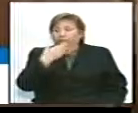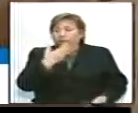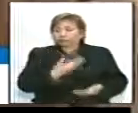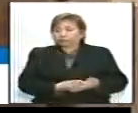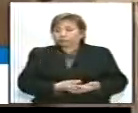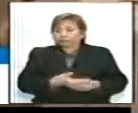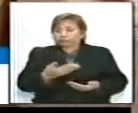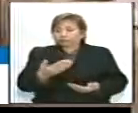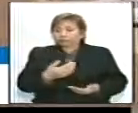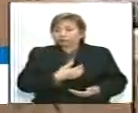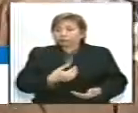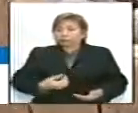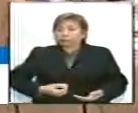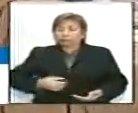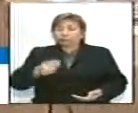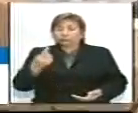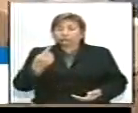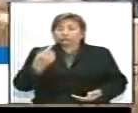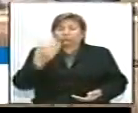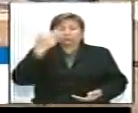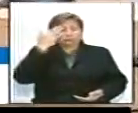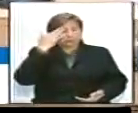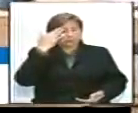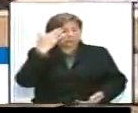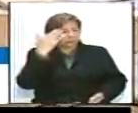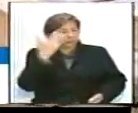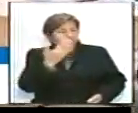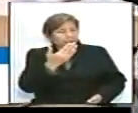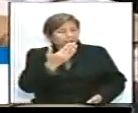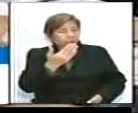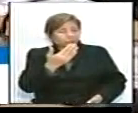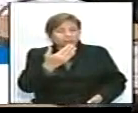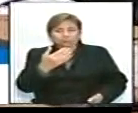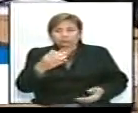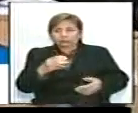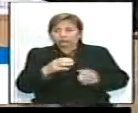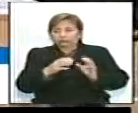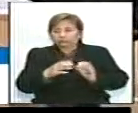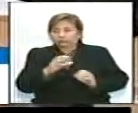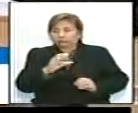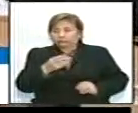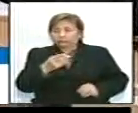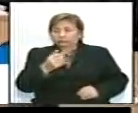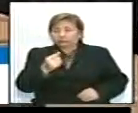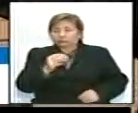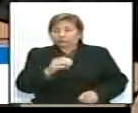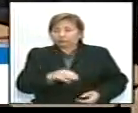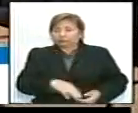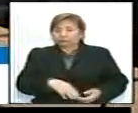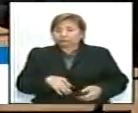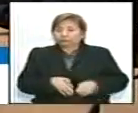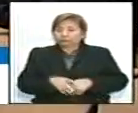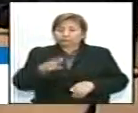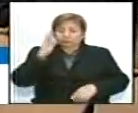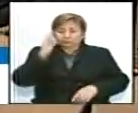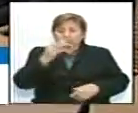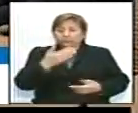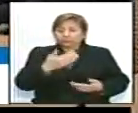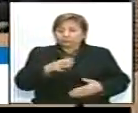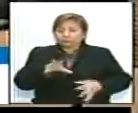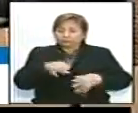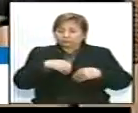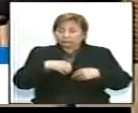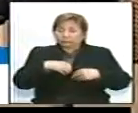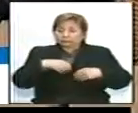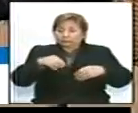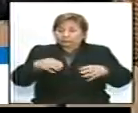presidente. En primer lugar, saludo la presencia del contralor Nelson Schack. Saludo también que haya reconocido que